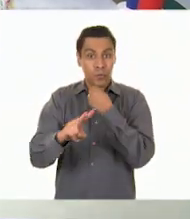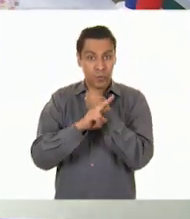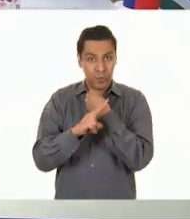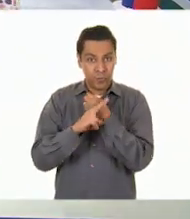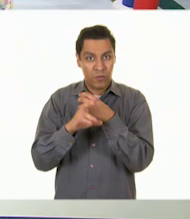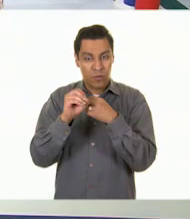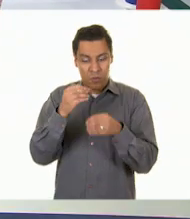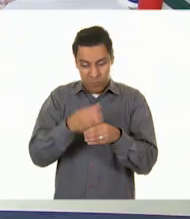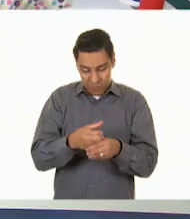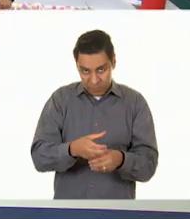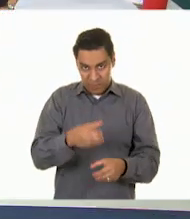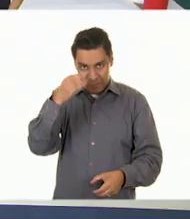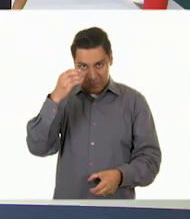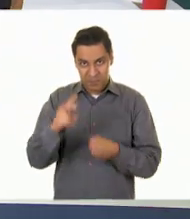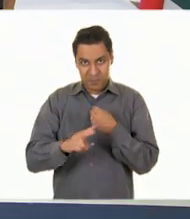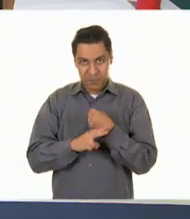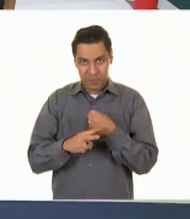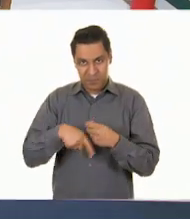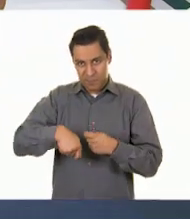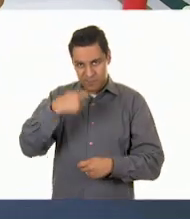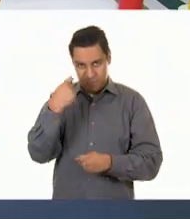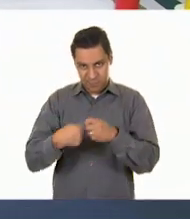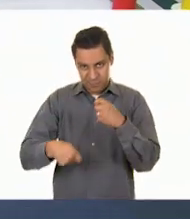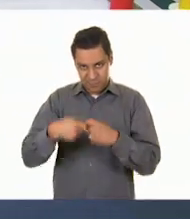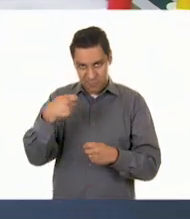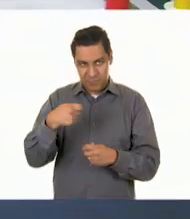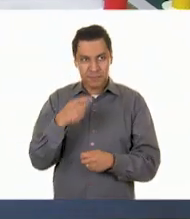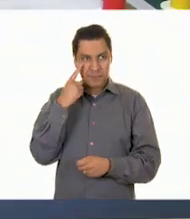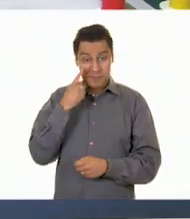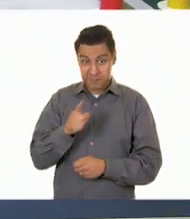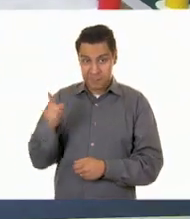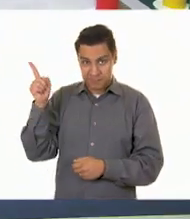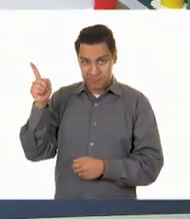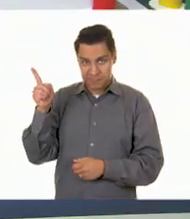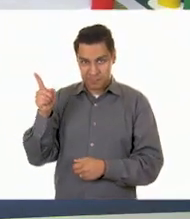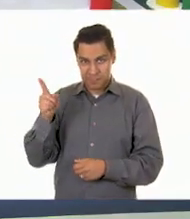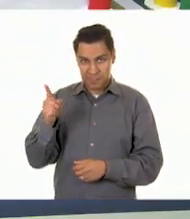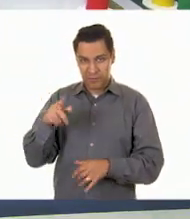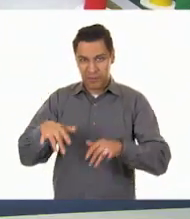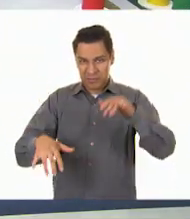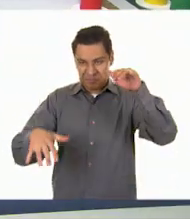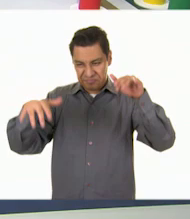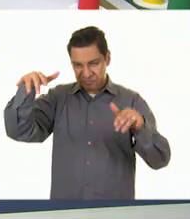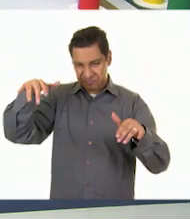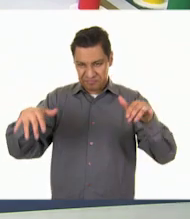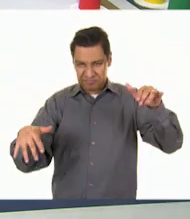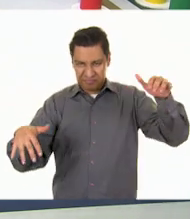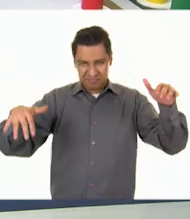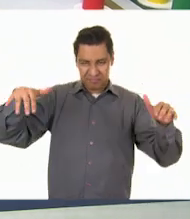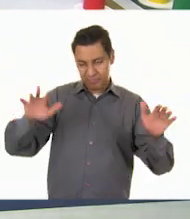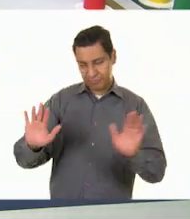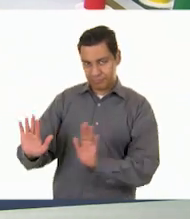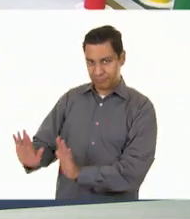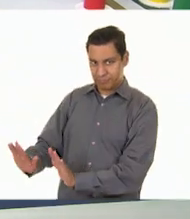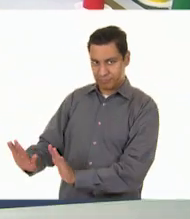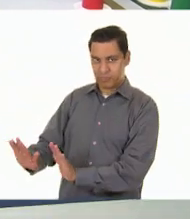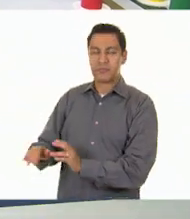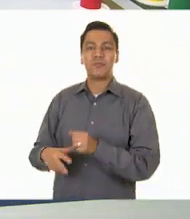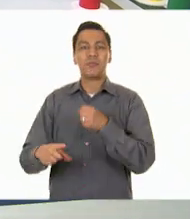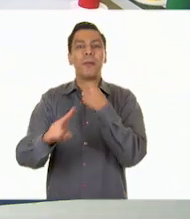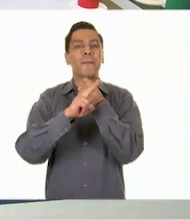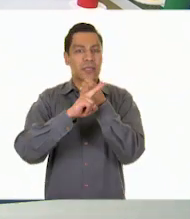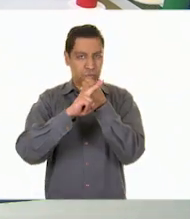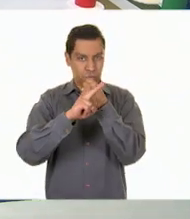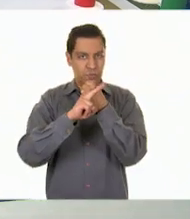y entonces qué te parece al tuyo no le vas a cambiar botellas o vasos quieres los